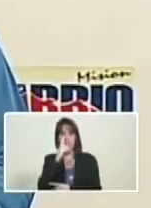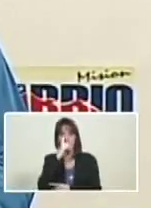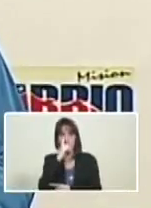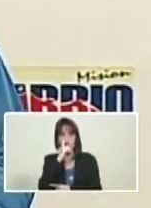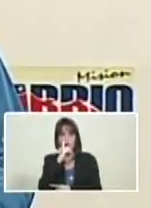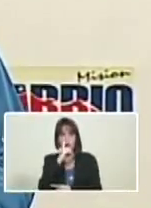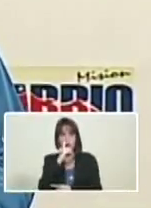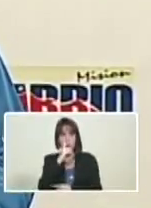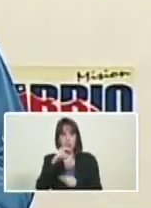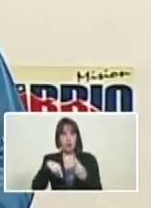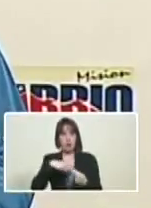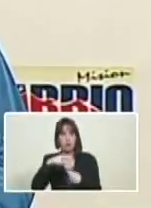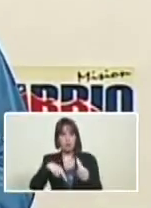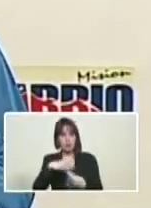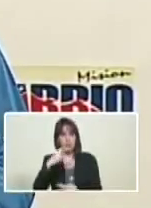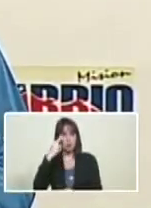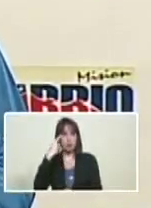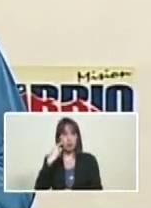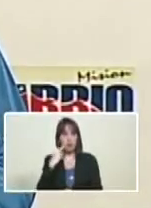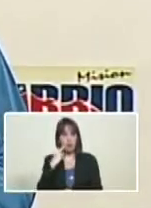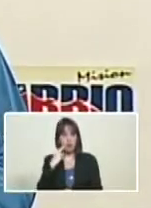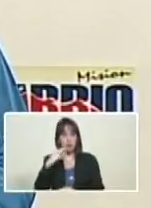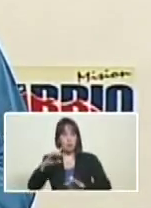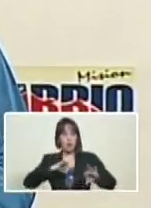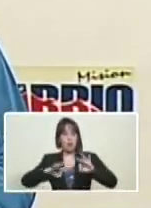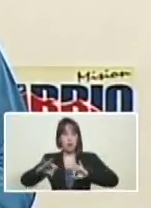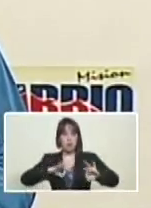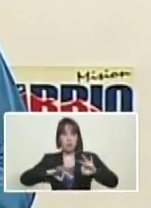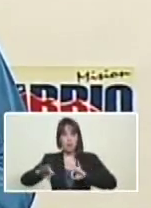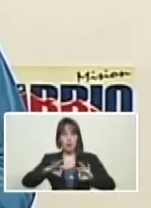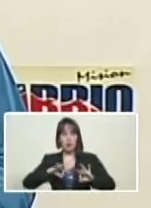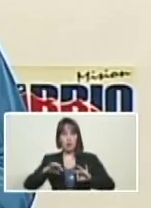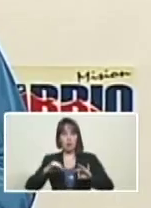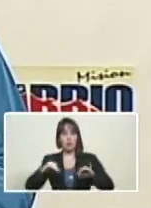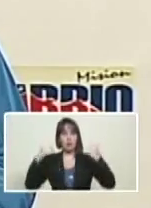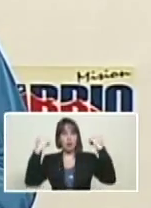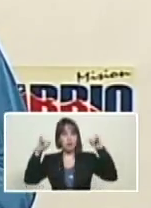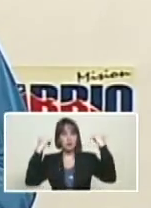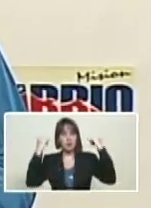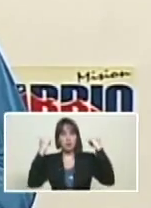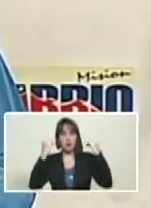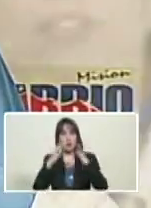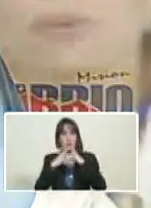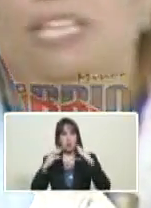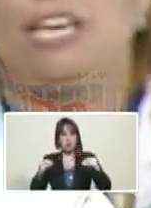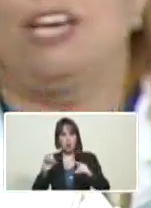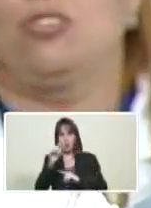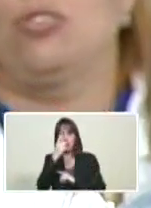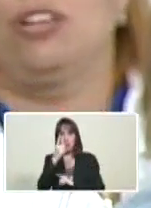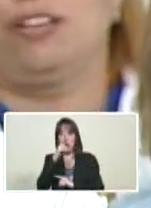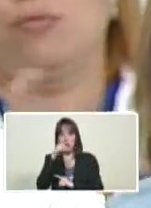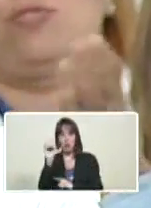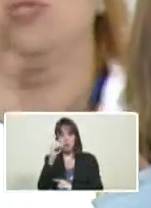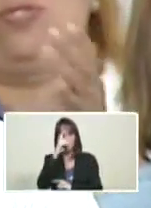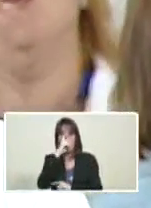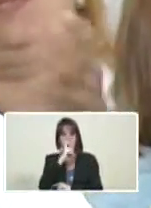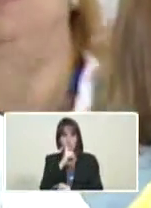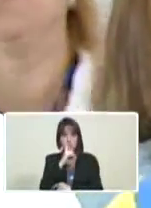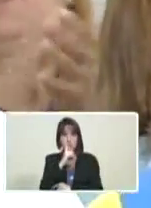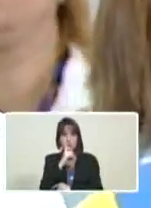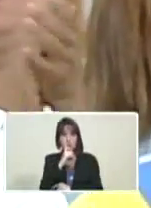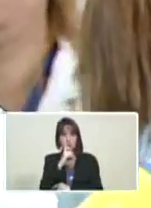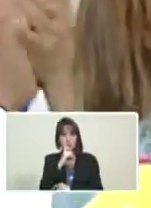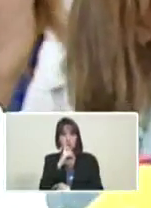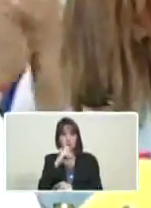La revolución bolivariana. Preparémonos para celebrar por todo lo alto los primeros 20 años de la